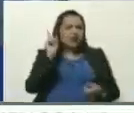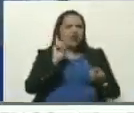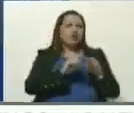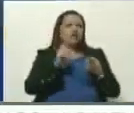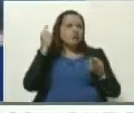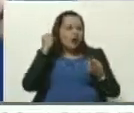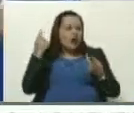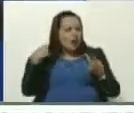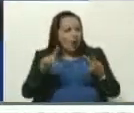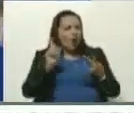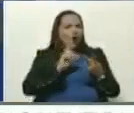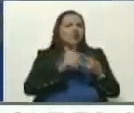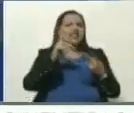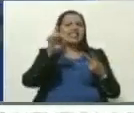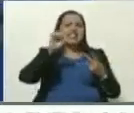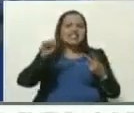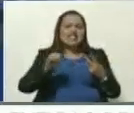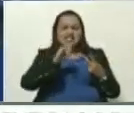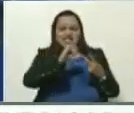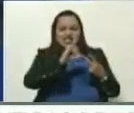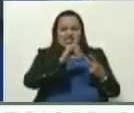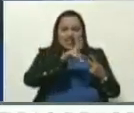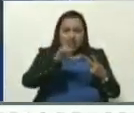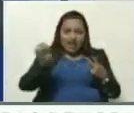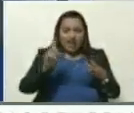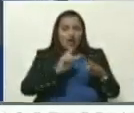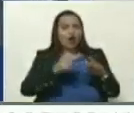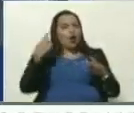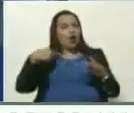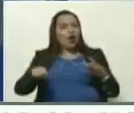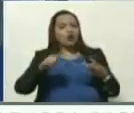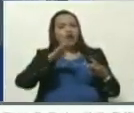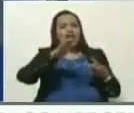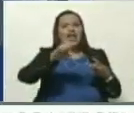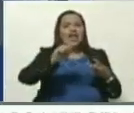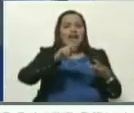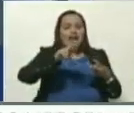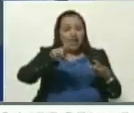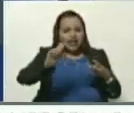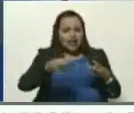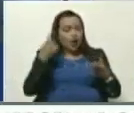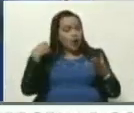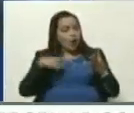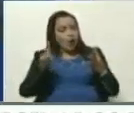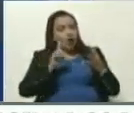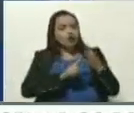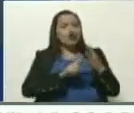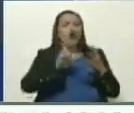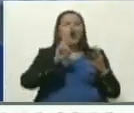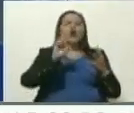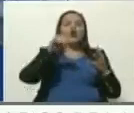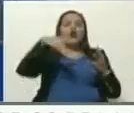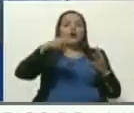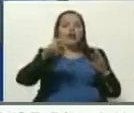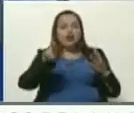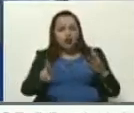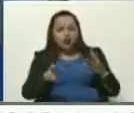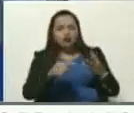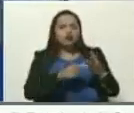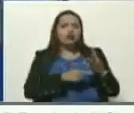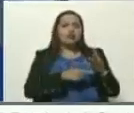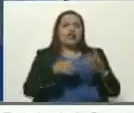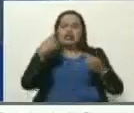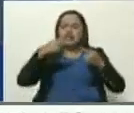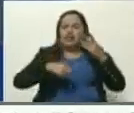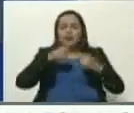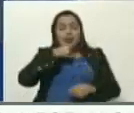Amaral, Arles Herrera, Jesús Romero Anselmi, sí, que lo conocimos aquí en este canal defendiendo las puertas de este canal, etcétera. Y un